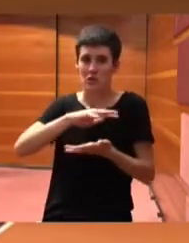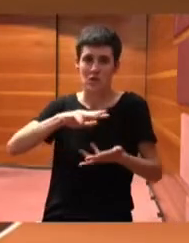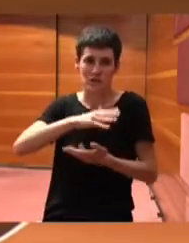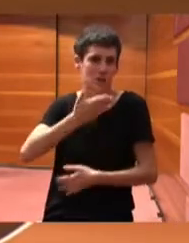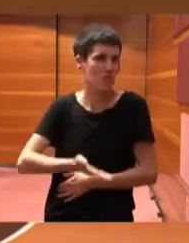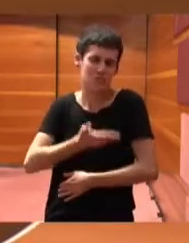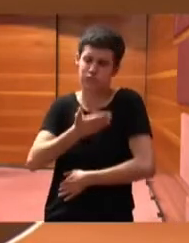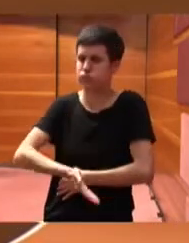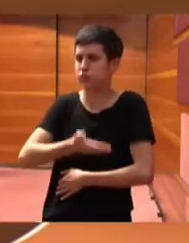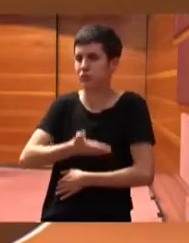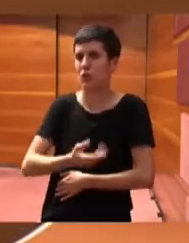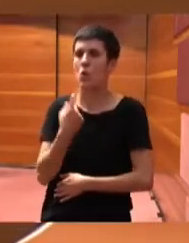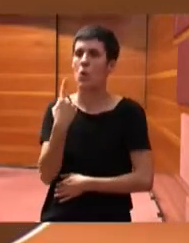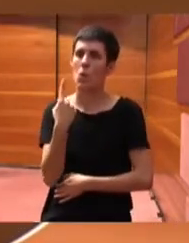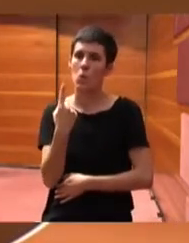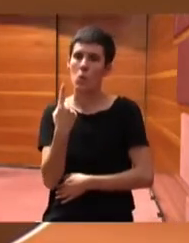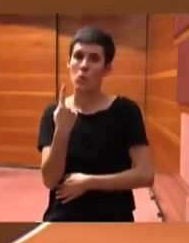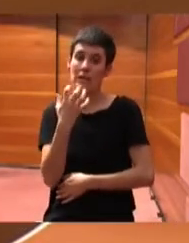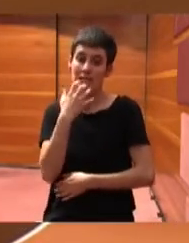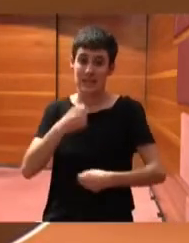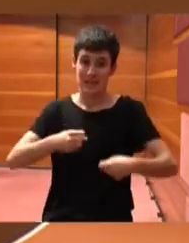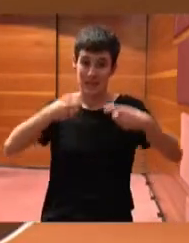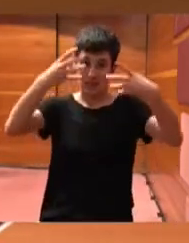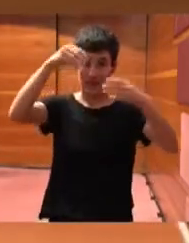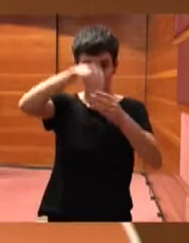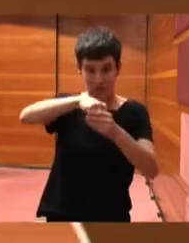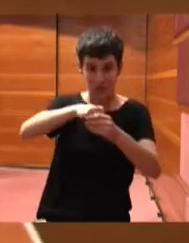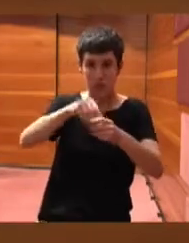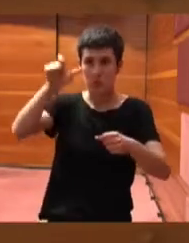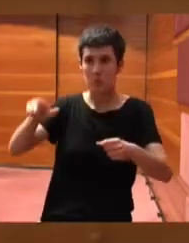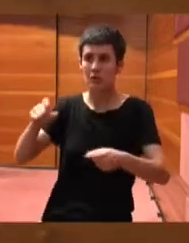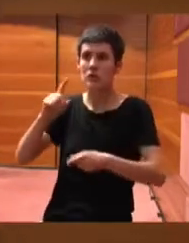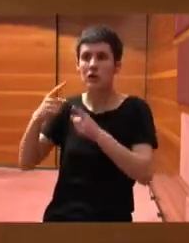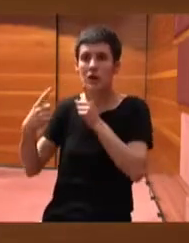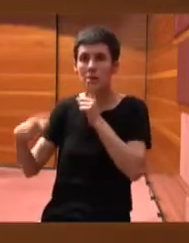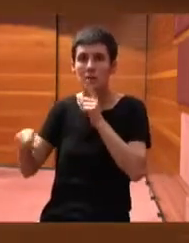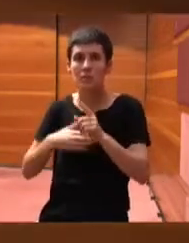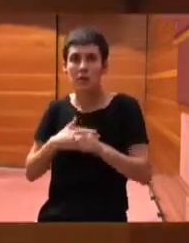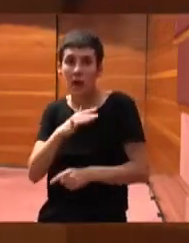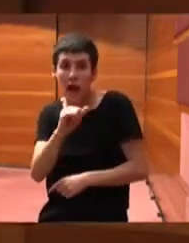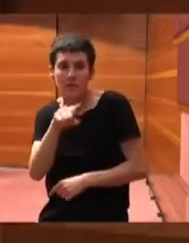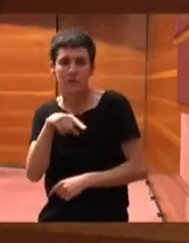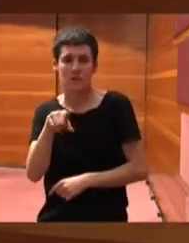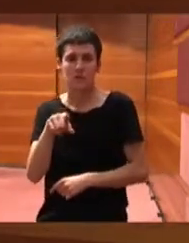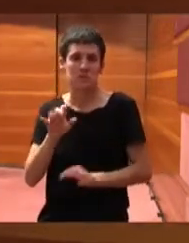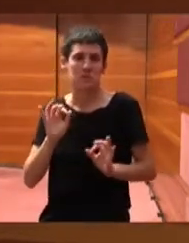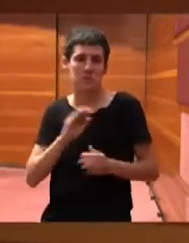había uno de Bilbao o no en las Torres Gemelas. Vale, eso me dio para lo que me dio.